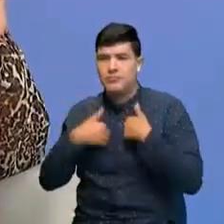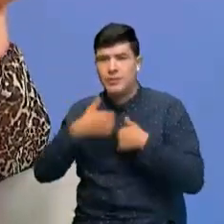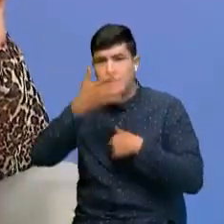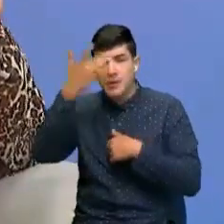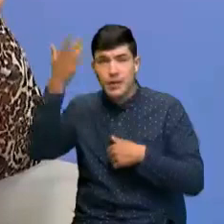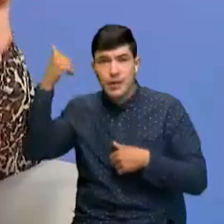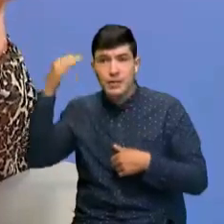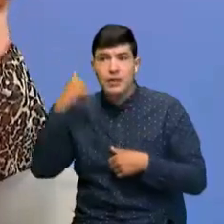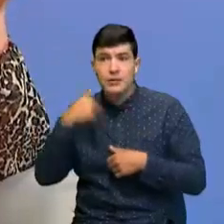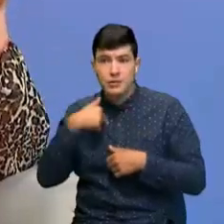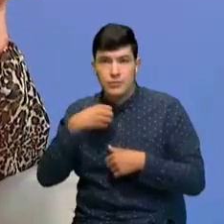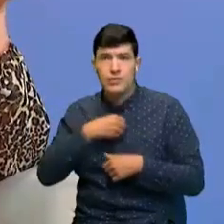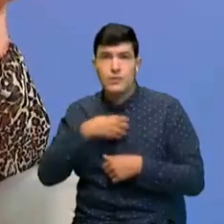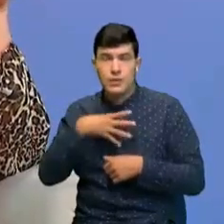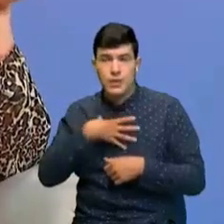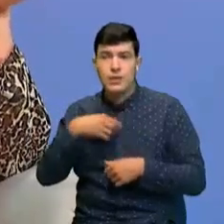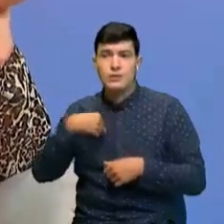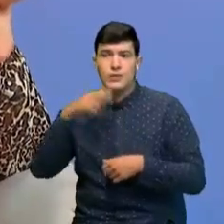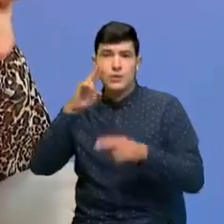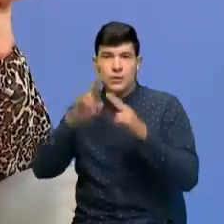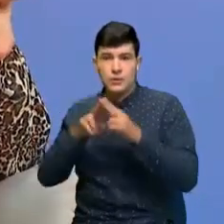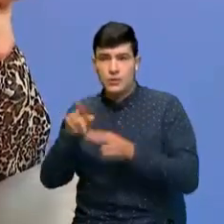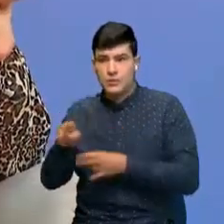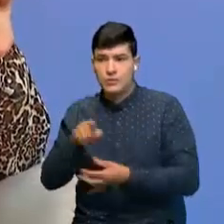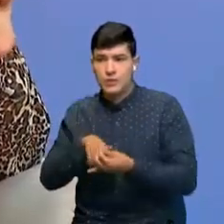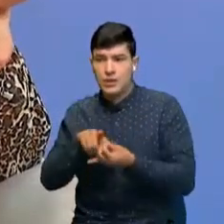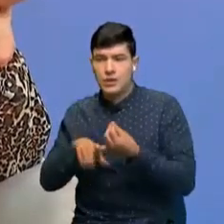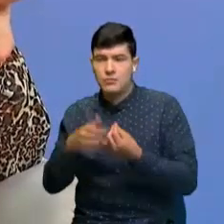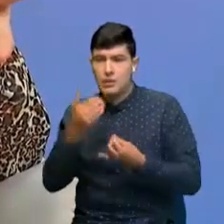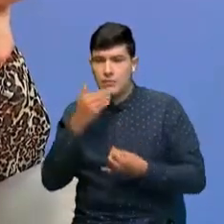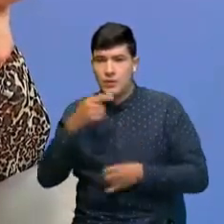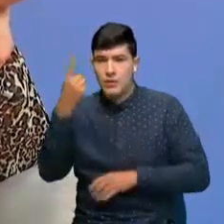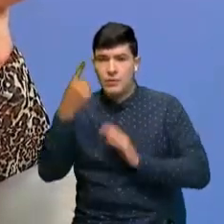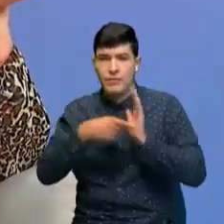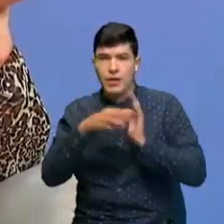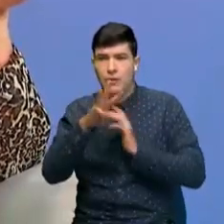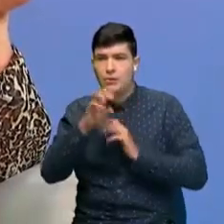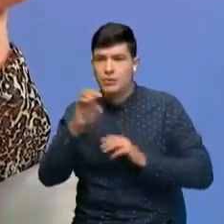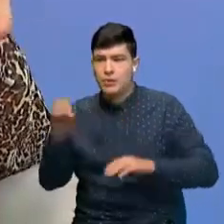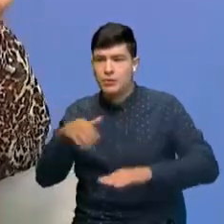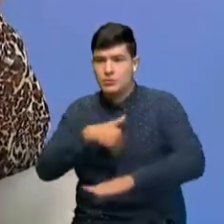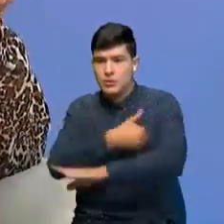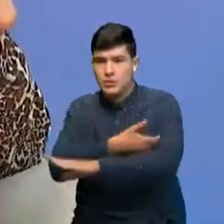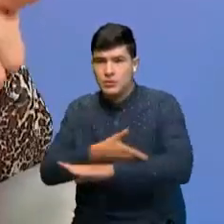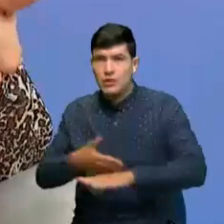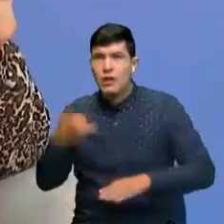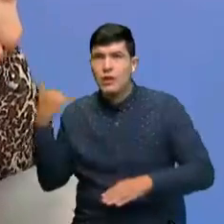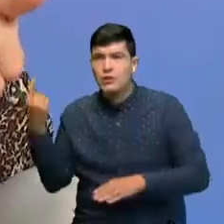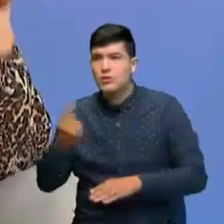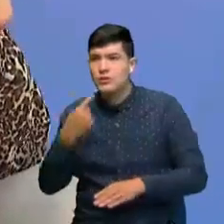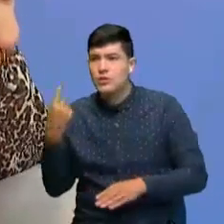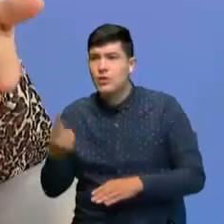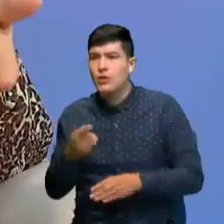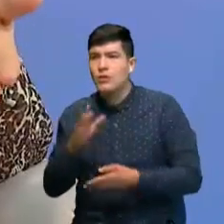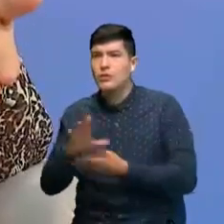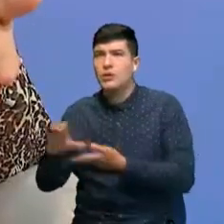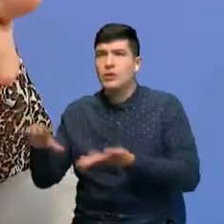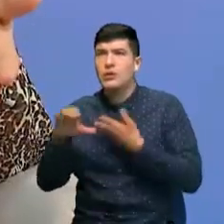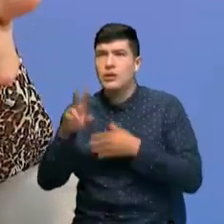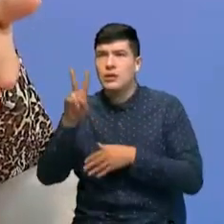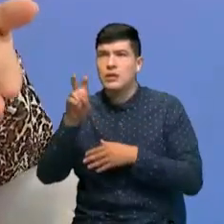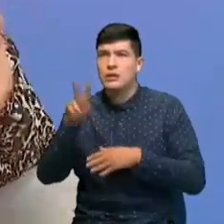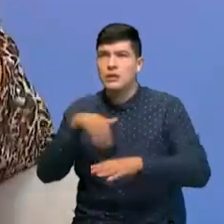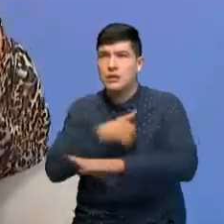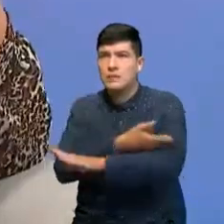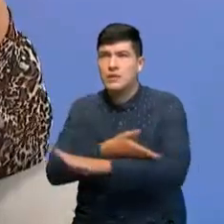la oportunidad de conocer casos, por ejemplo, una persona que tiene 1.800 millones y solo salió con una pensión de 7 millones